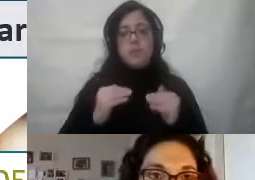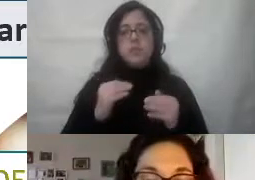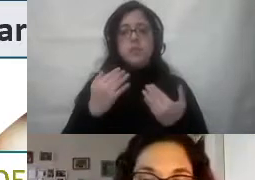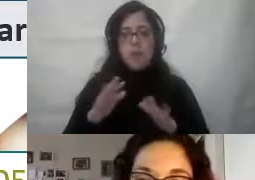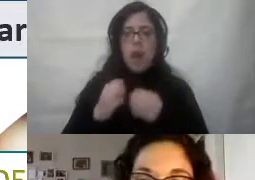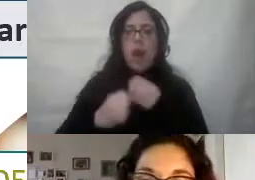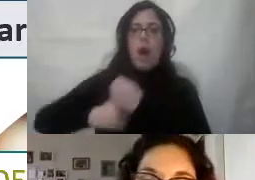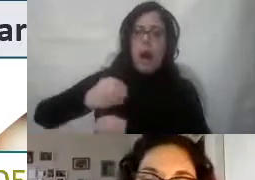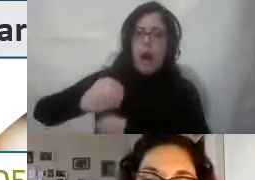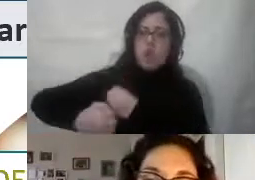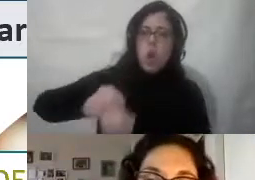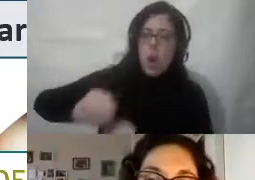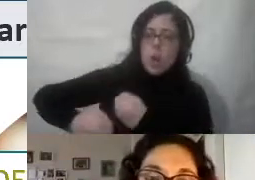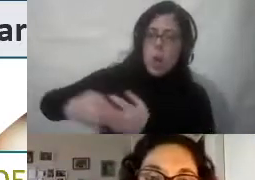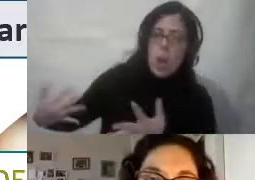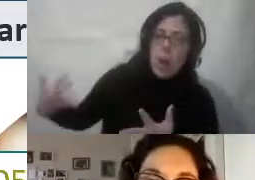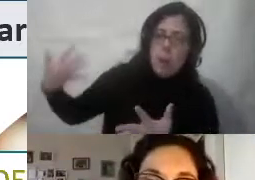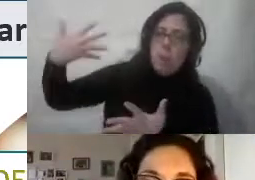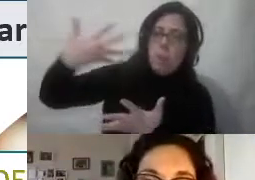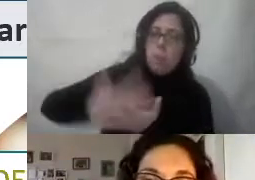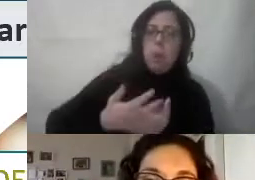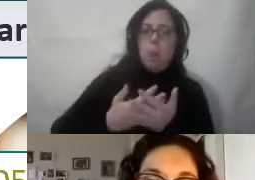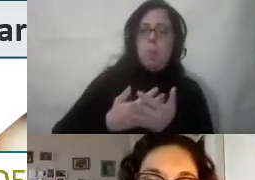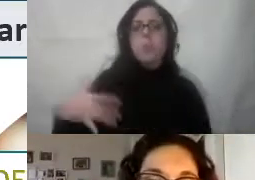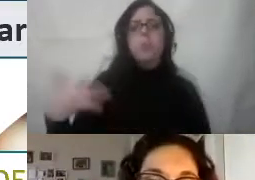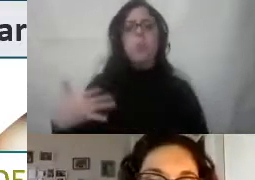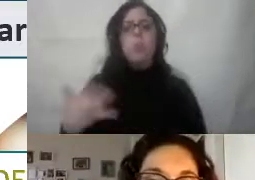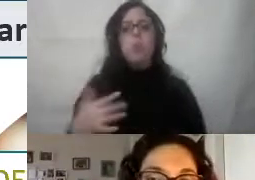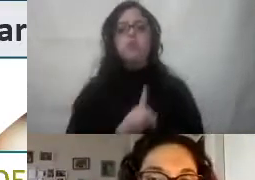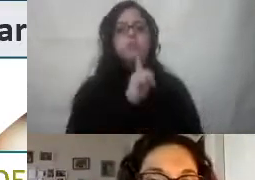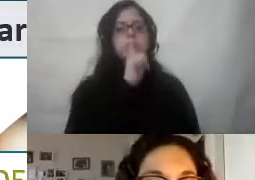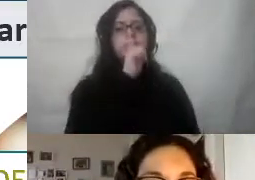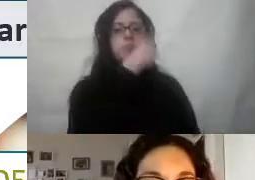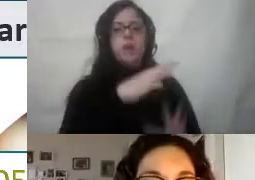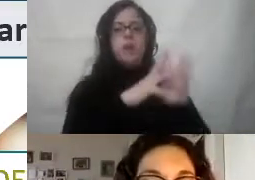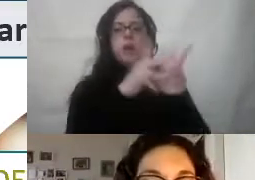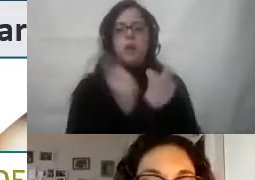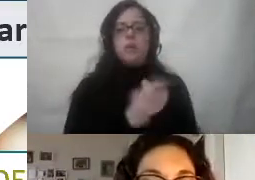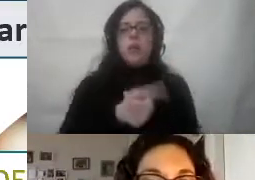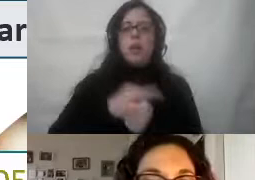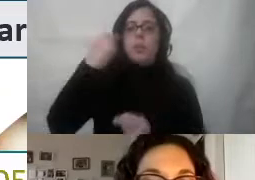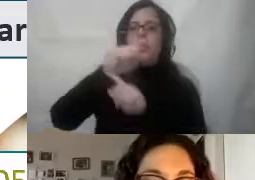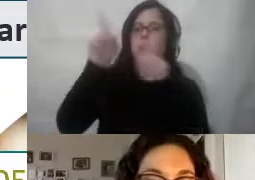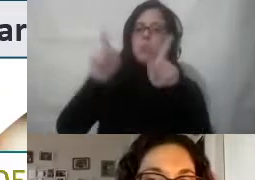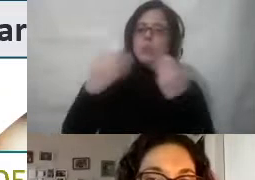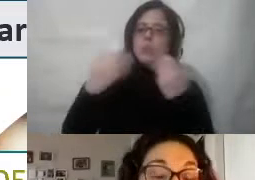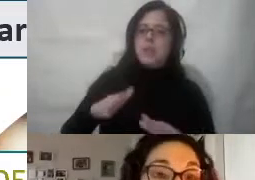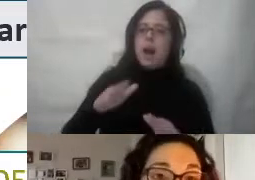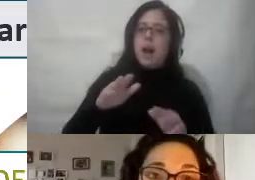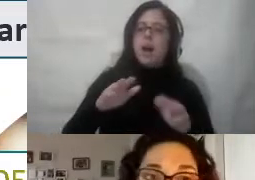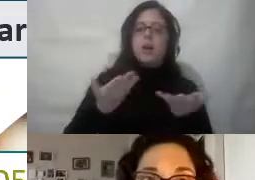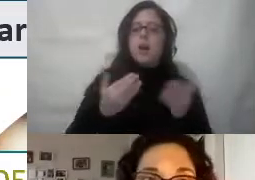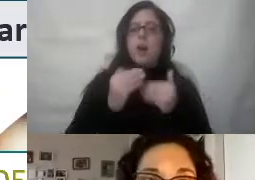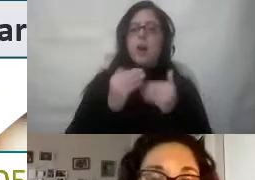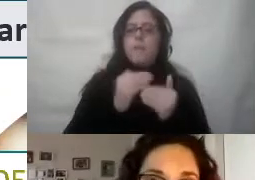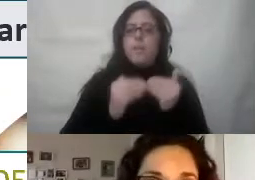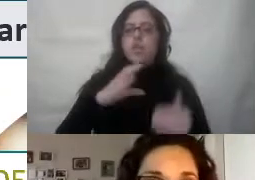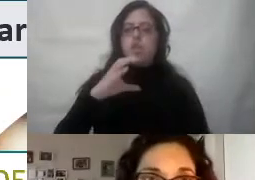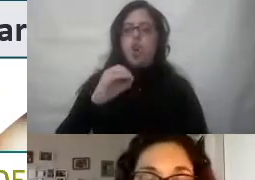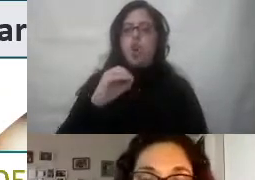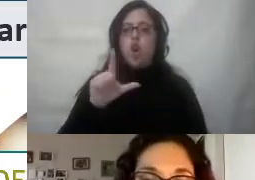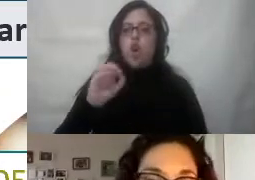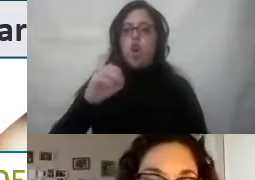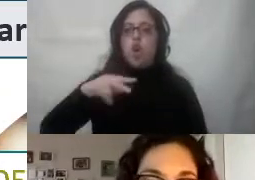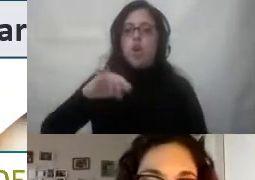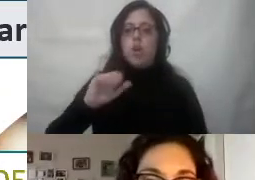grandes familias. Pregunto, ¿por qué si Chile terminó con la etapa colonial de su historia, como un periodo de dominación, así lo